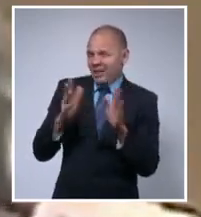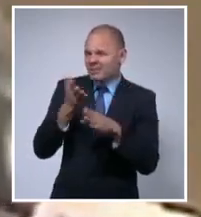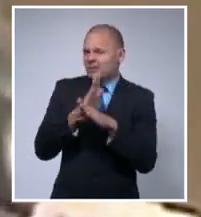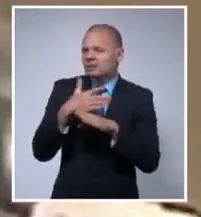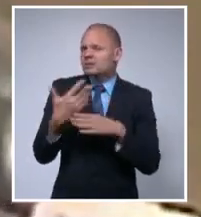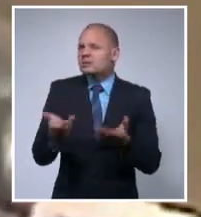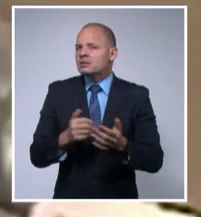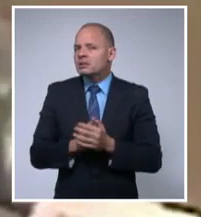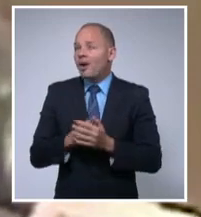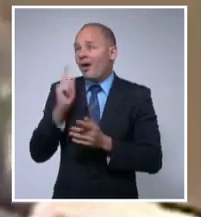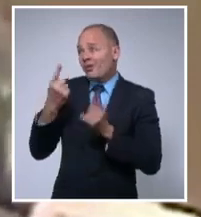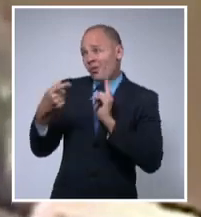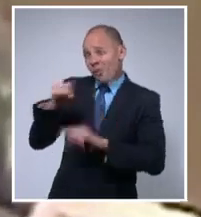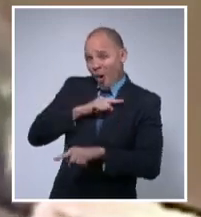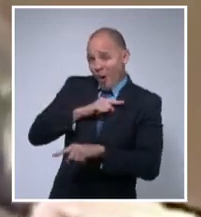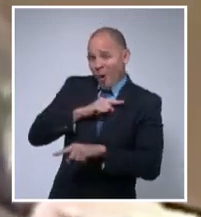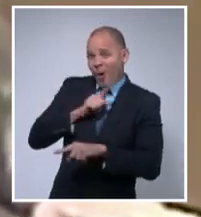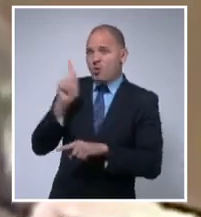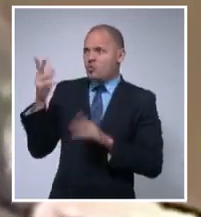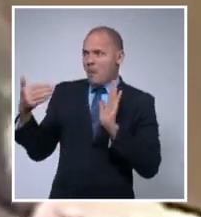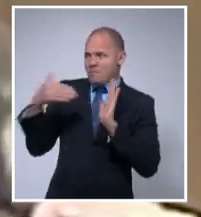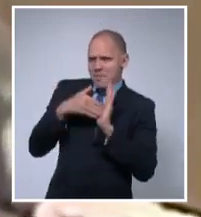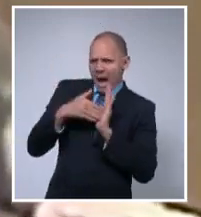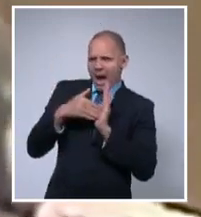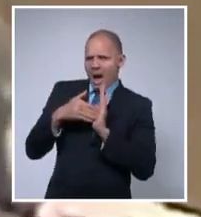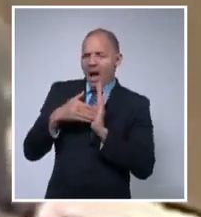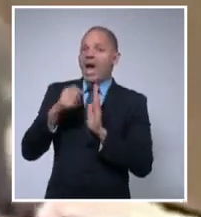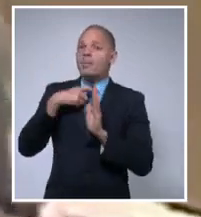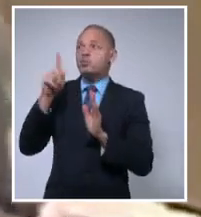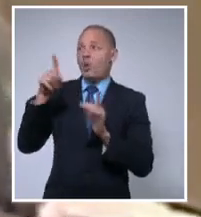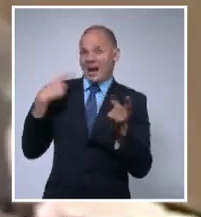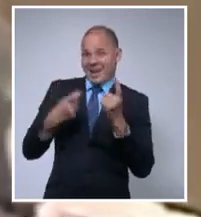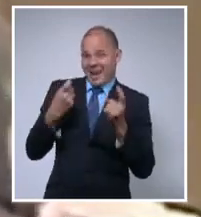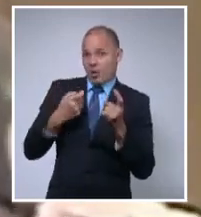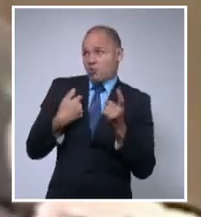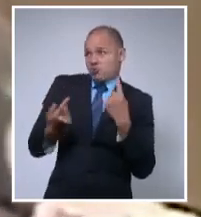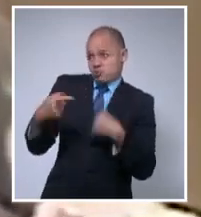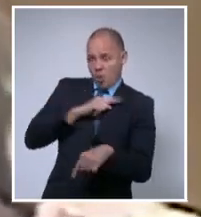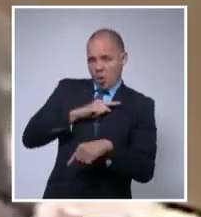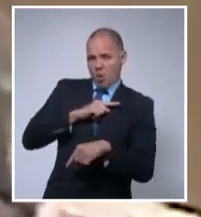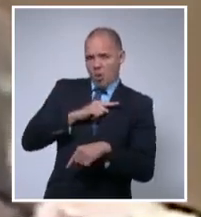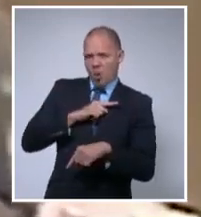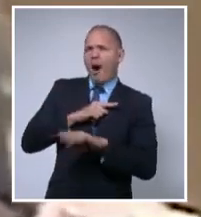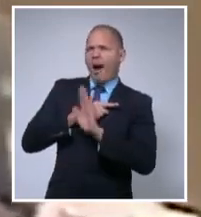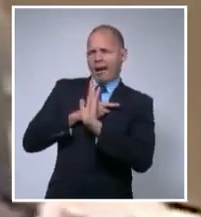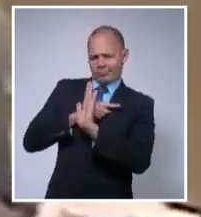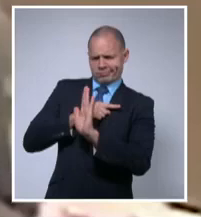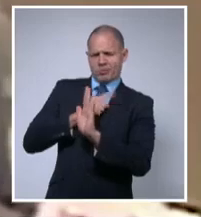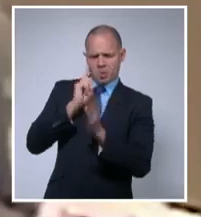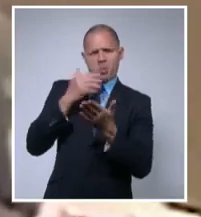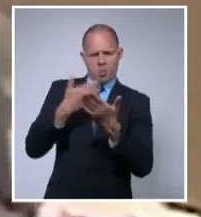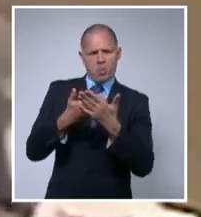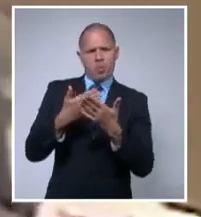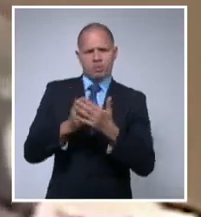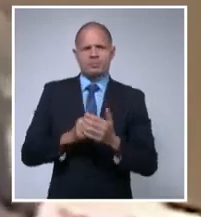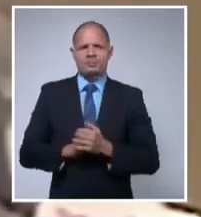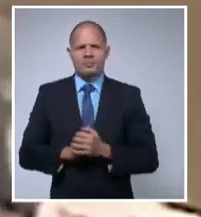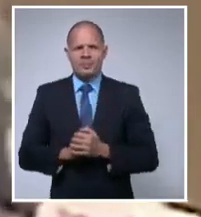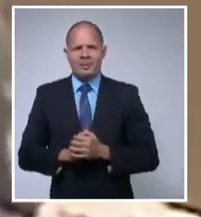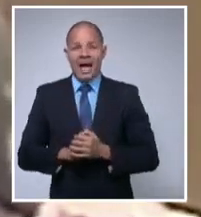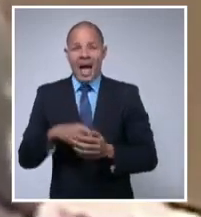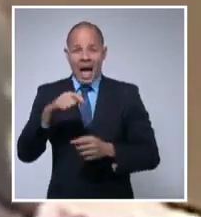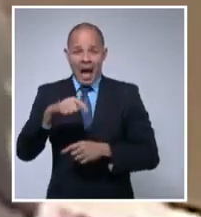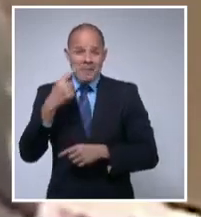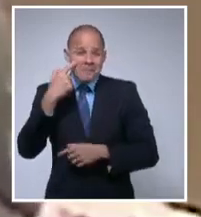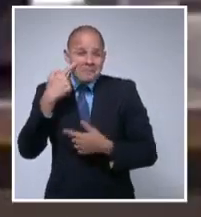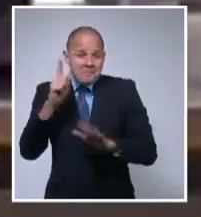significaría una agresión a nuestro pueblo. Y creo que la unidad del pueblo juega un papel